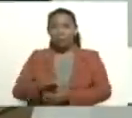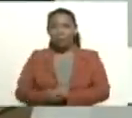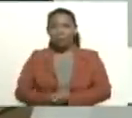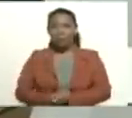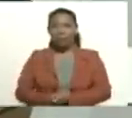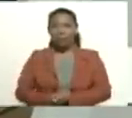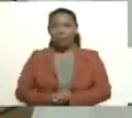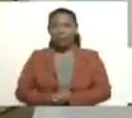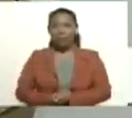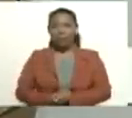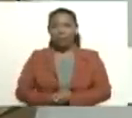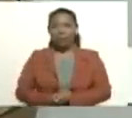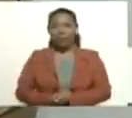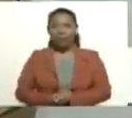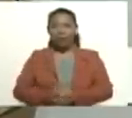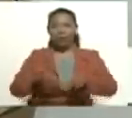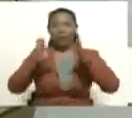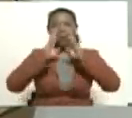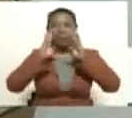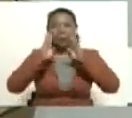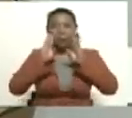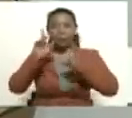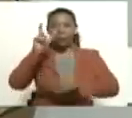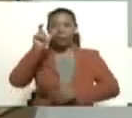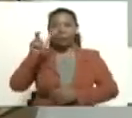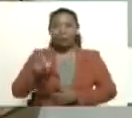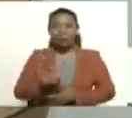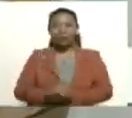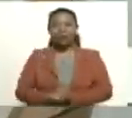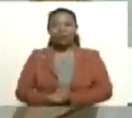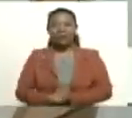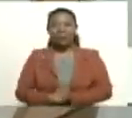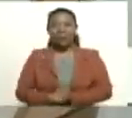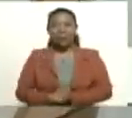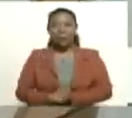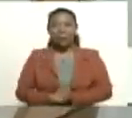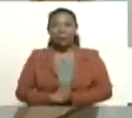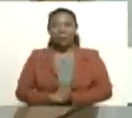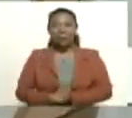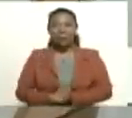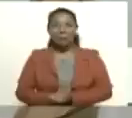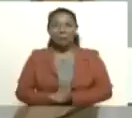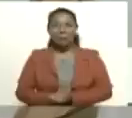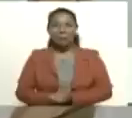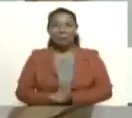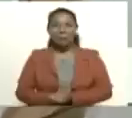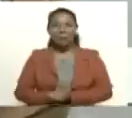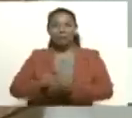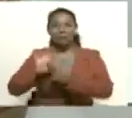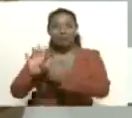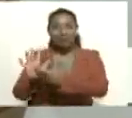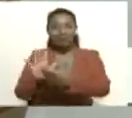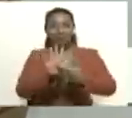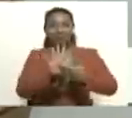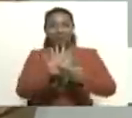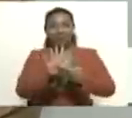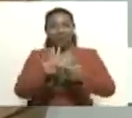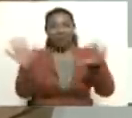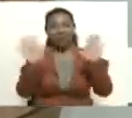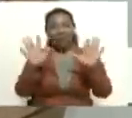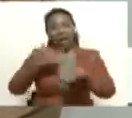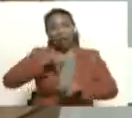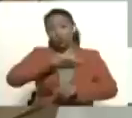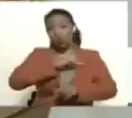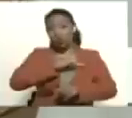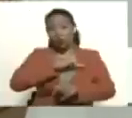de Spears, la confesión de Bolton y la confesión de Trump. Les dijeron, ya estamos